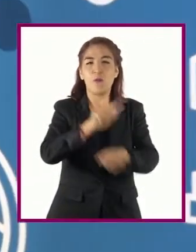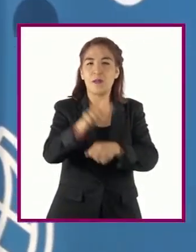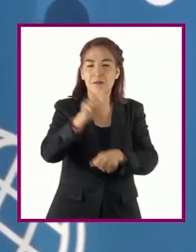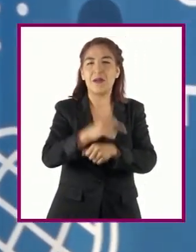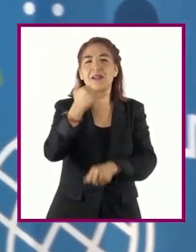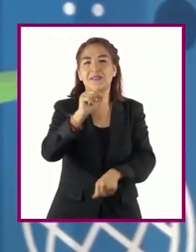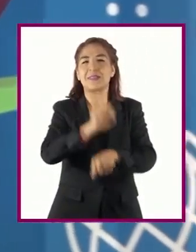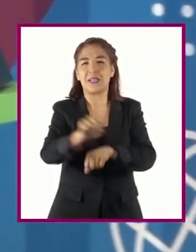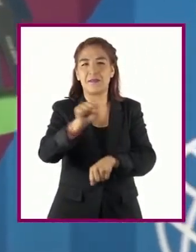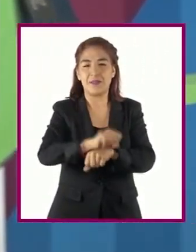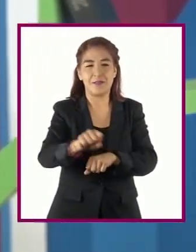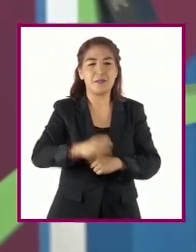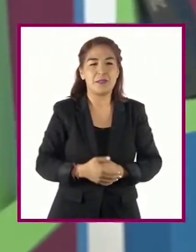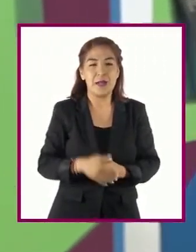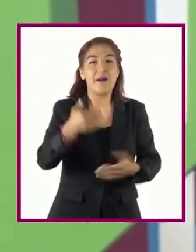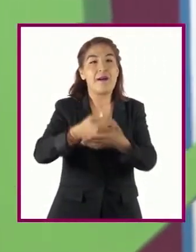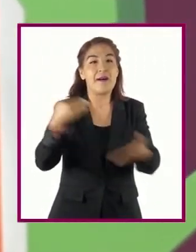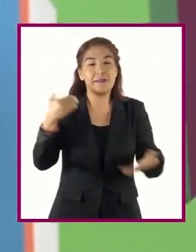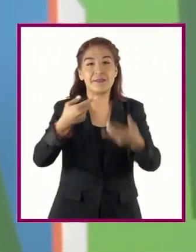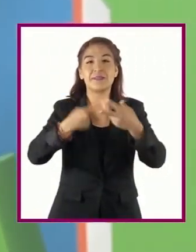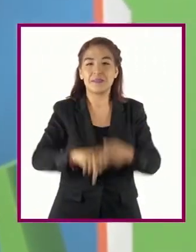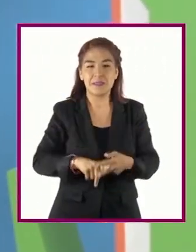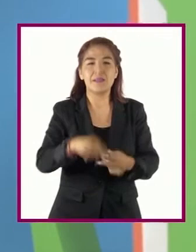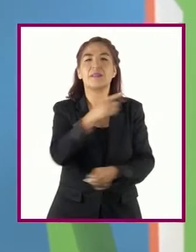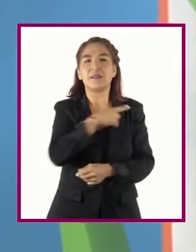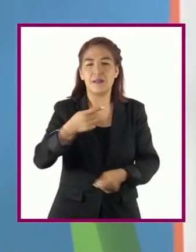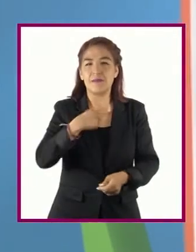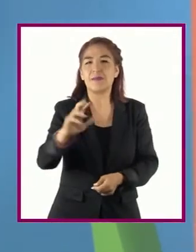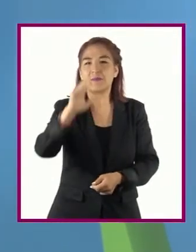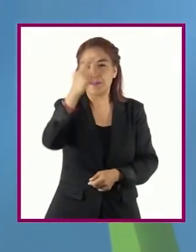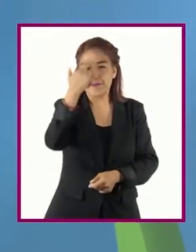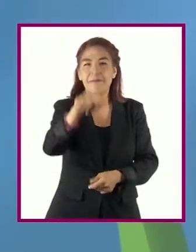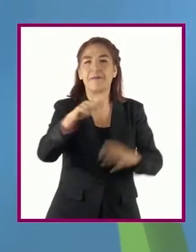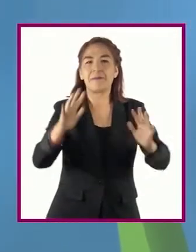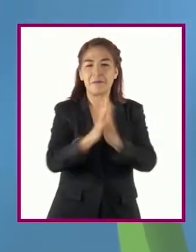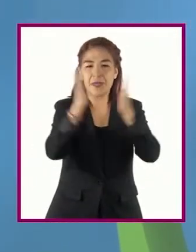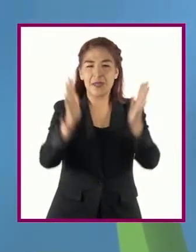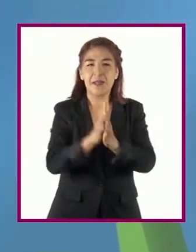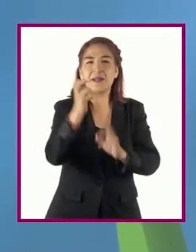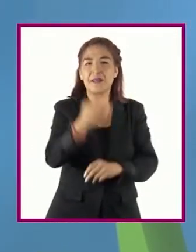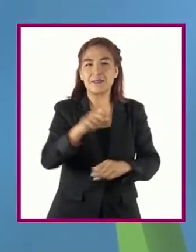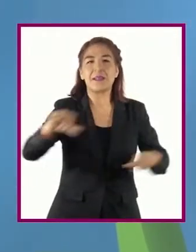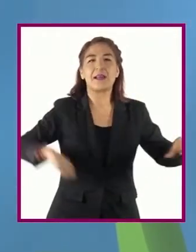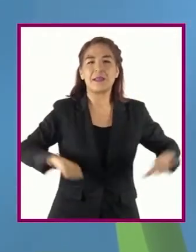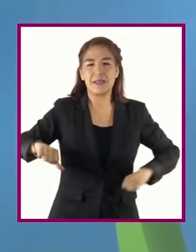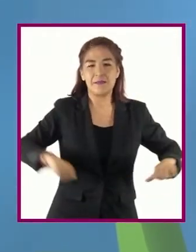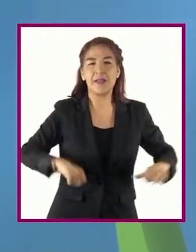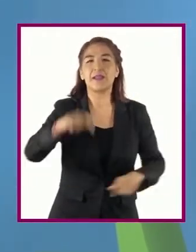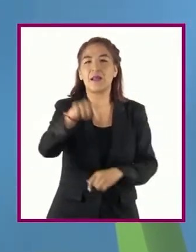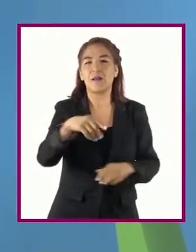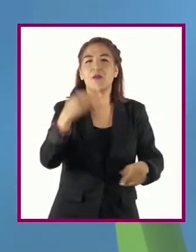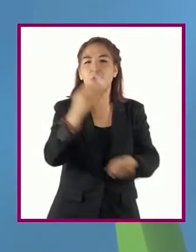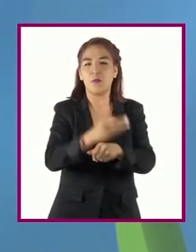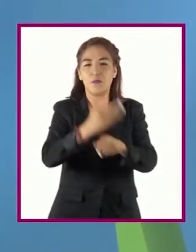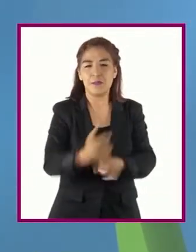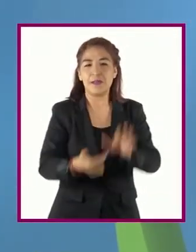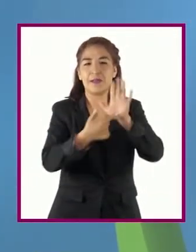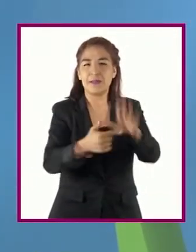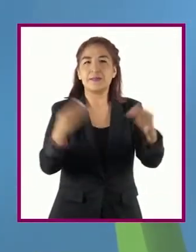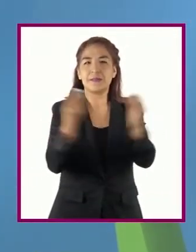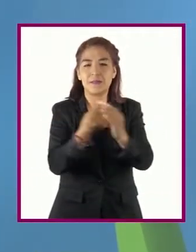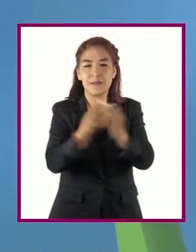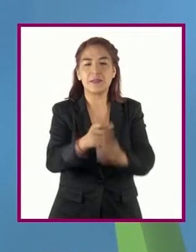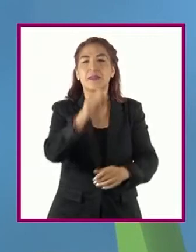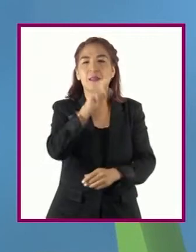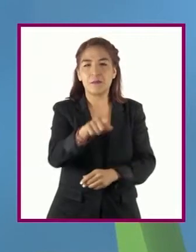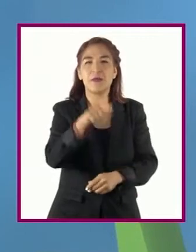Guatemala. Antes de iniciar, les recuerdo que es importante que participen en las actividades planteadas a lo largo de la sesión.